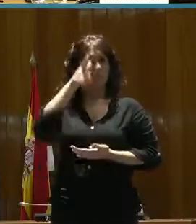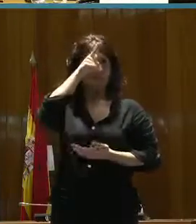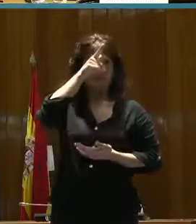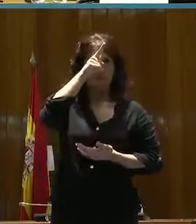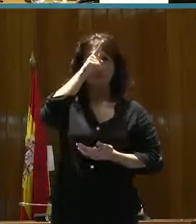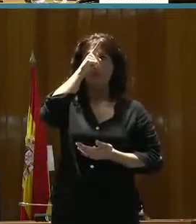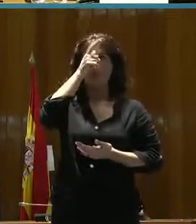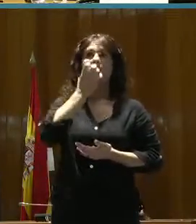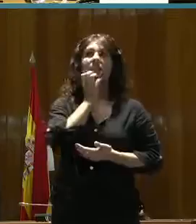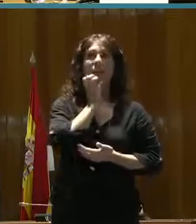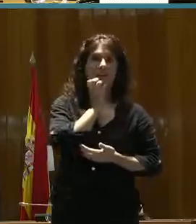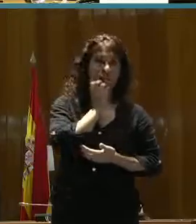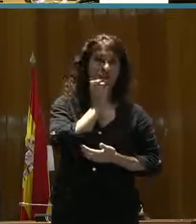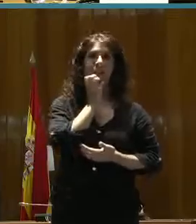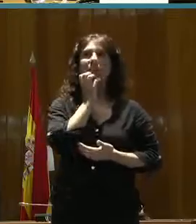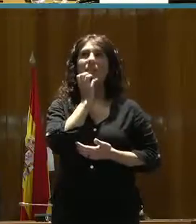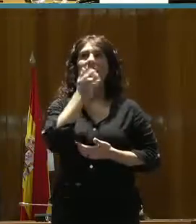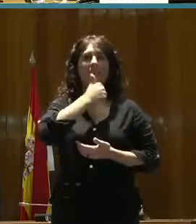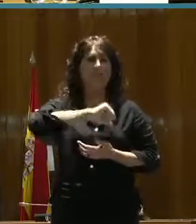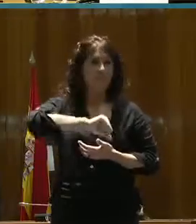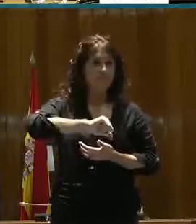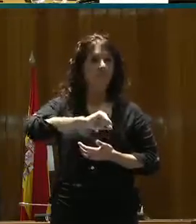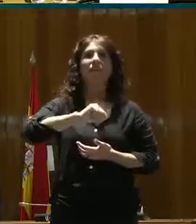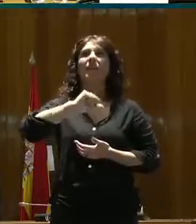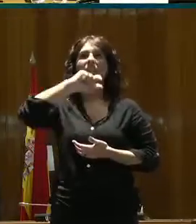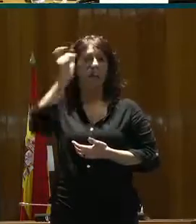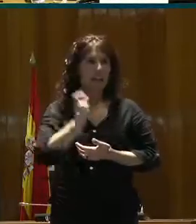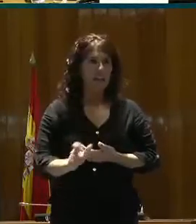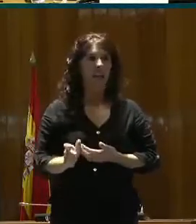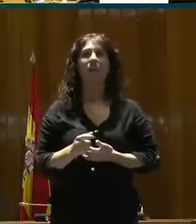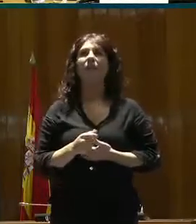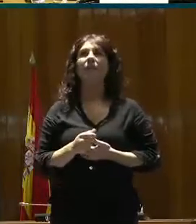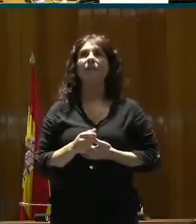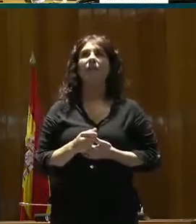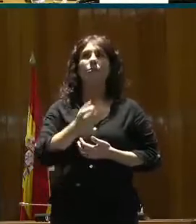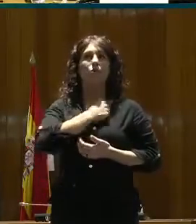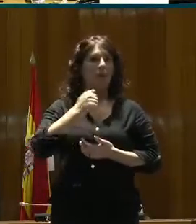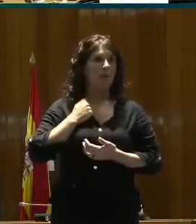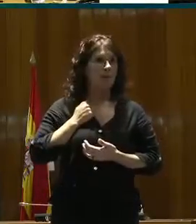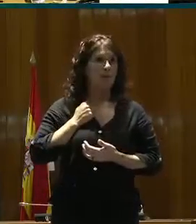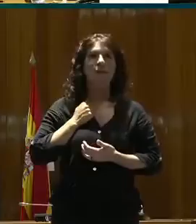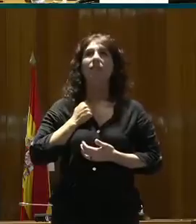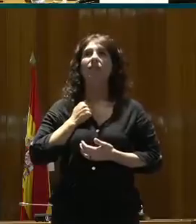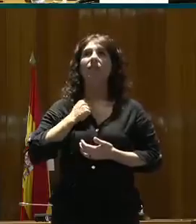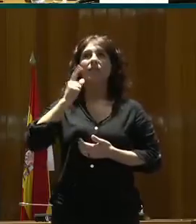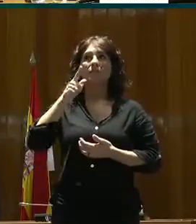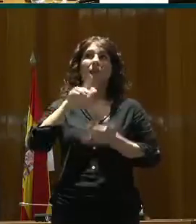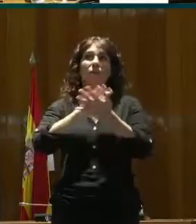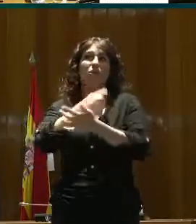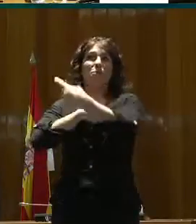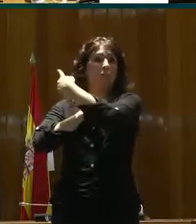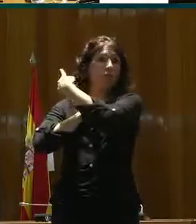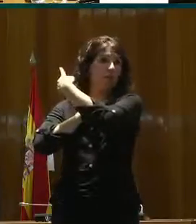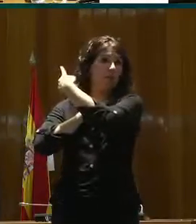alemana, griega, islandesa, italiana, polaca, lengua de signos española,